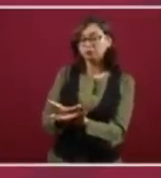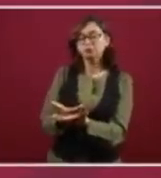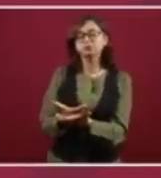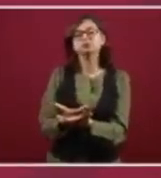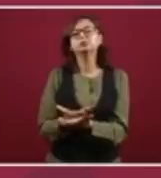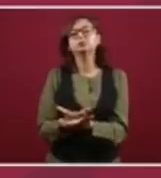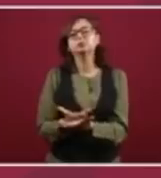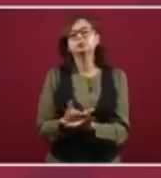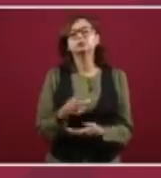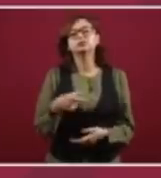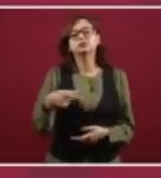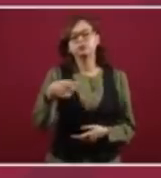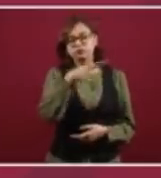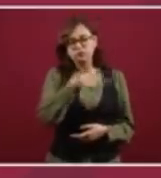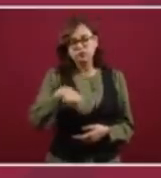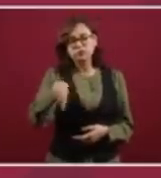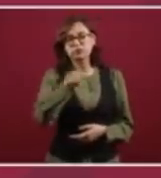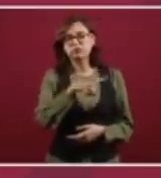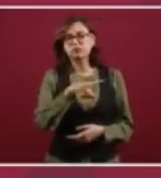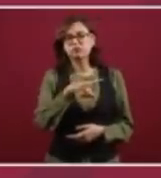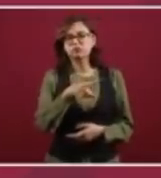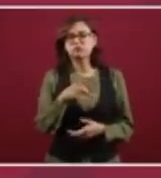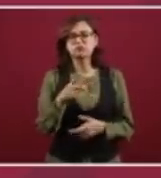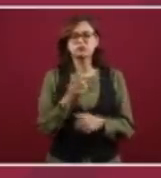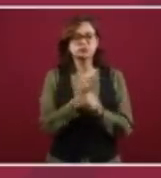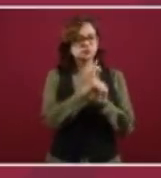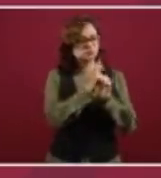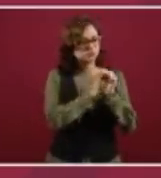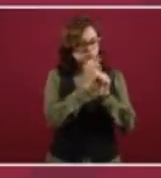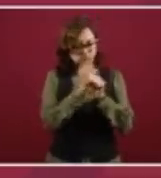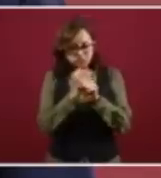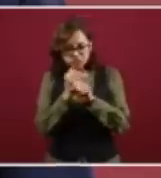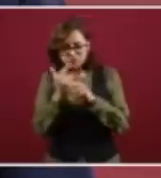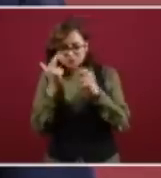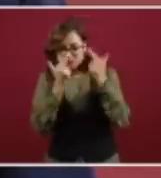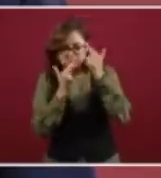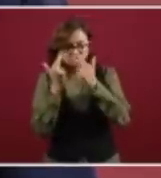ellos están financiando los estudios,